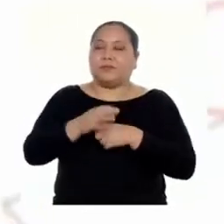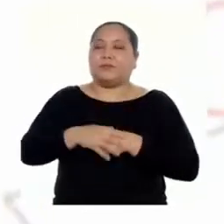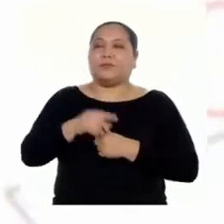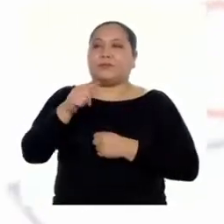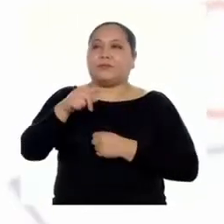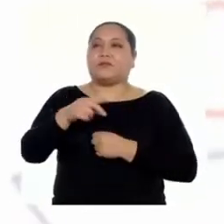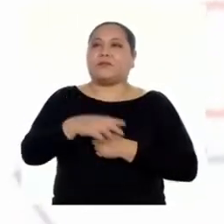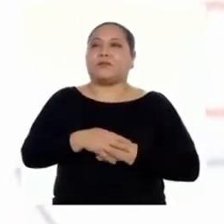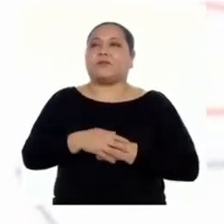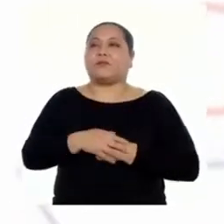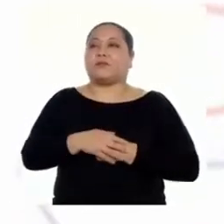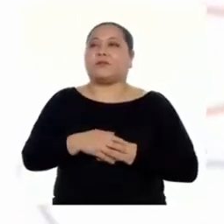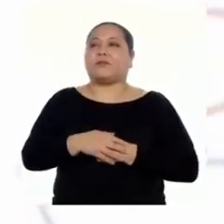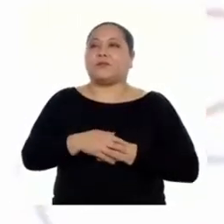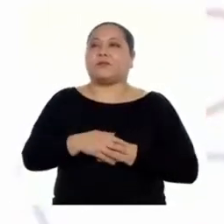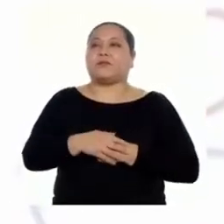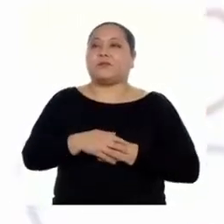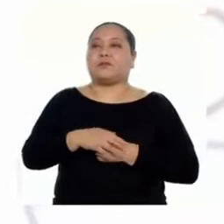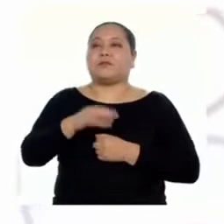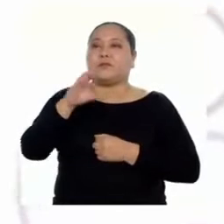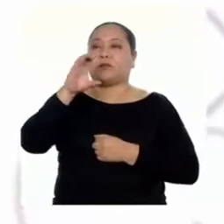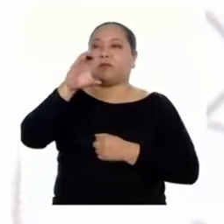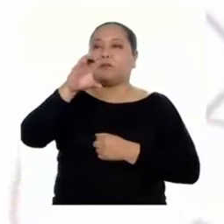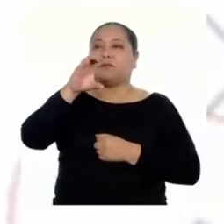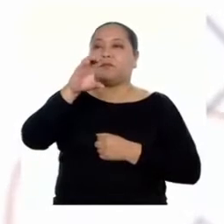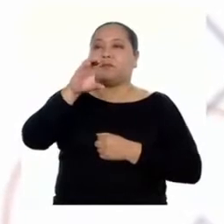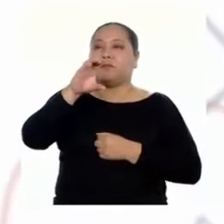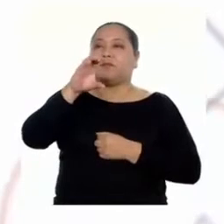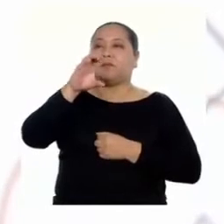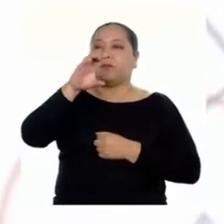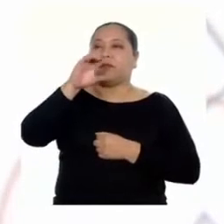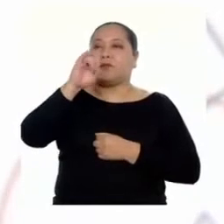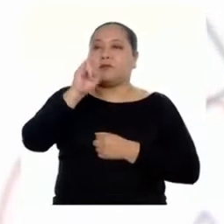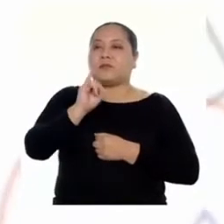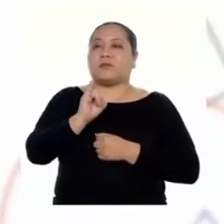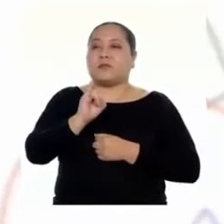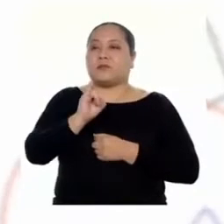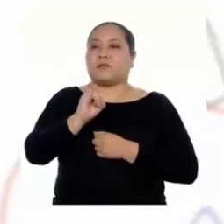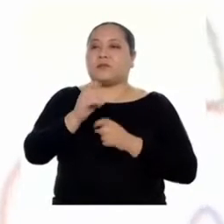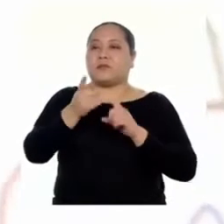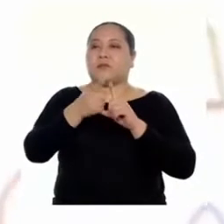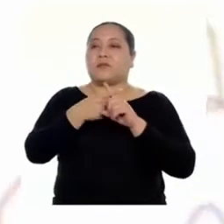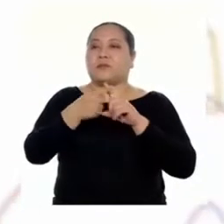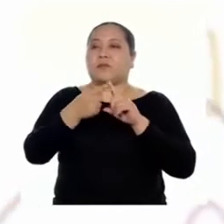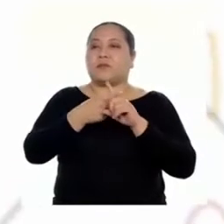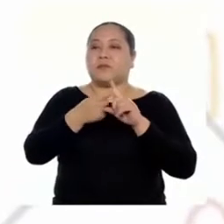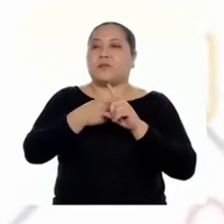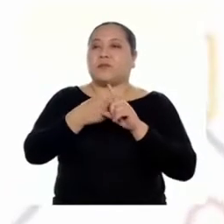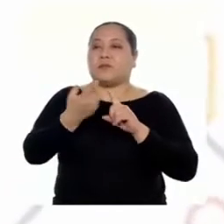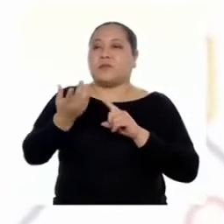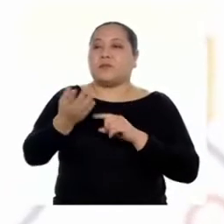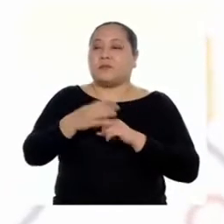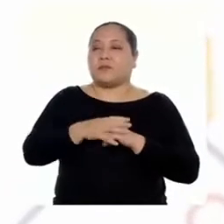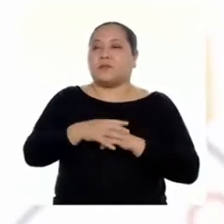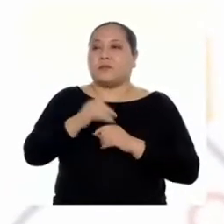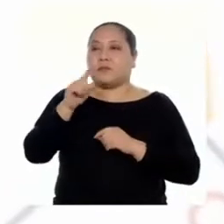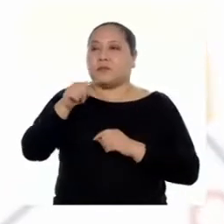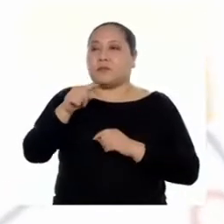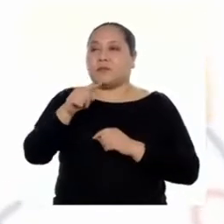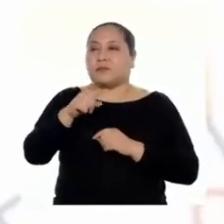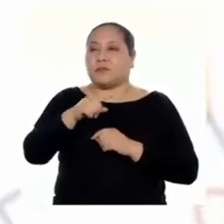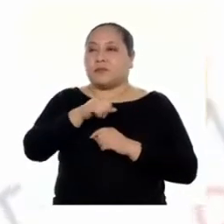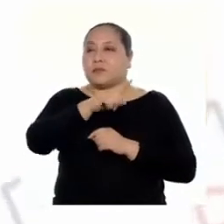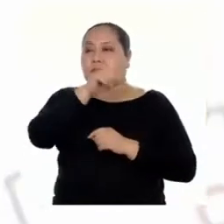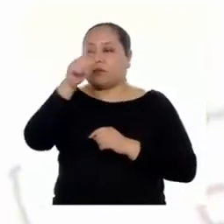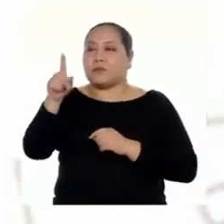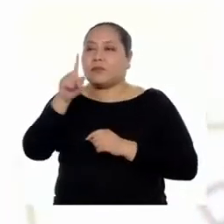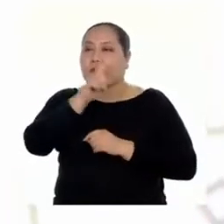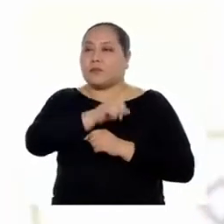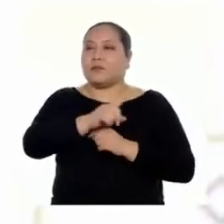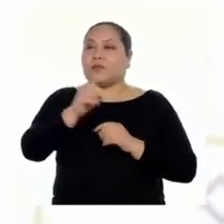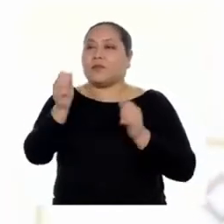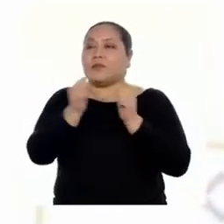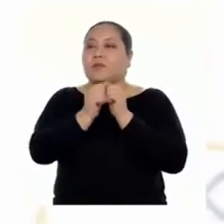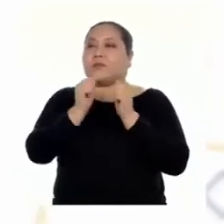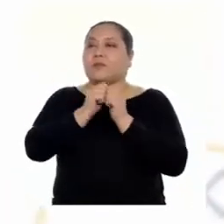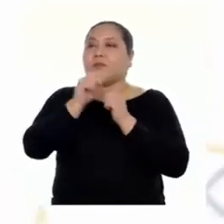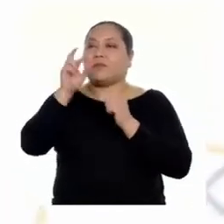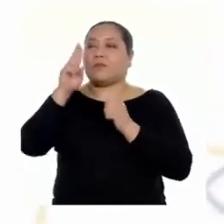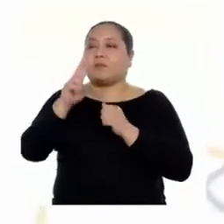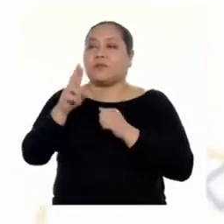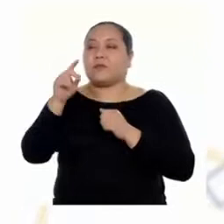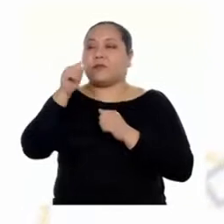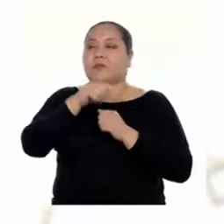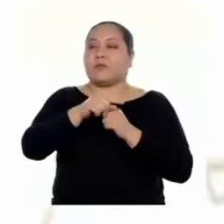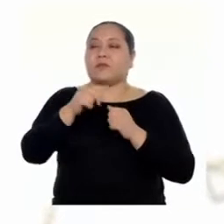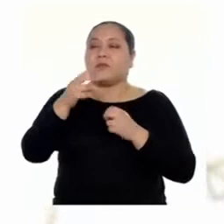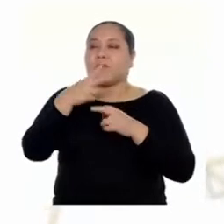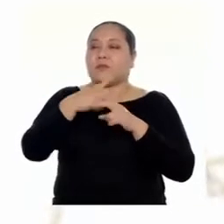capital final 2, que es C sub I, que multiplica al cuadrado de la suma de 1 con R. Y esto multiplicado por la suma de